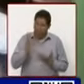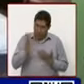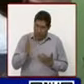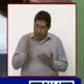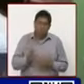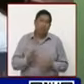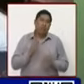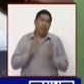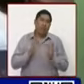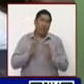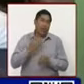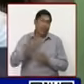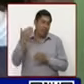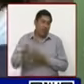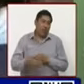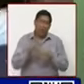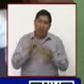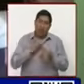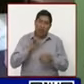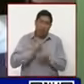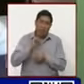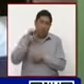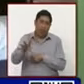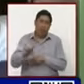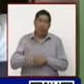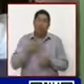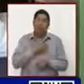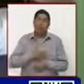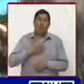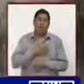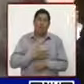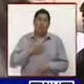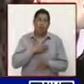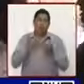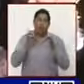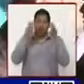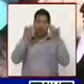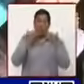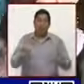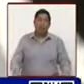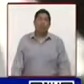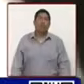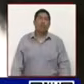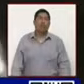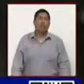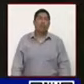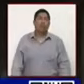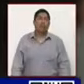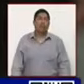están en la hora cívica ya terminando, yo le voy a comentar y le voy a avisar. Por favor, ya, muchas gracias.